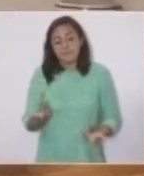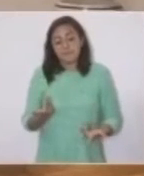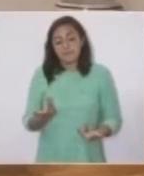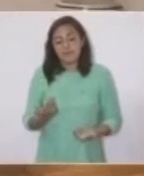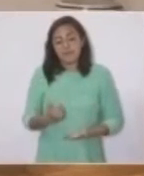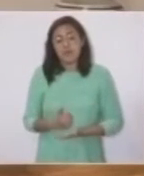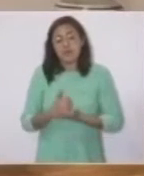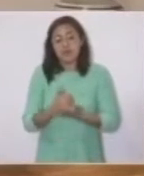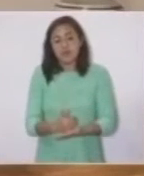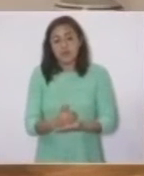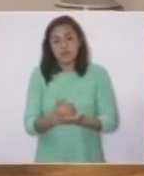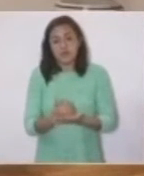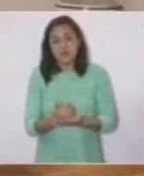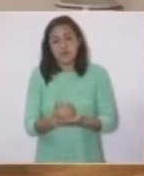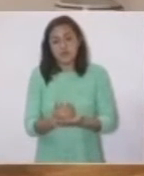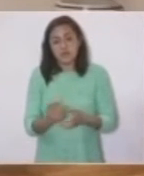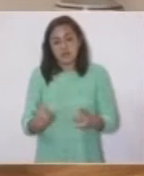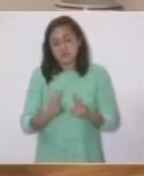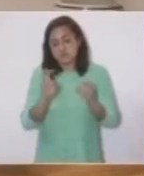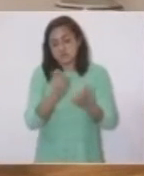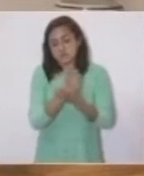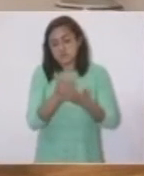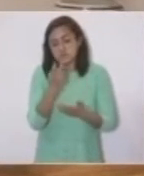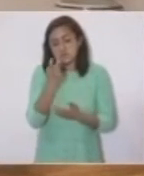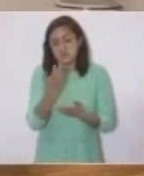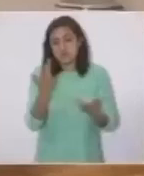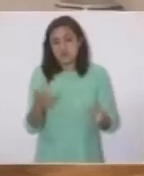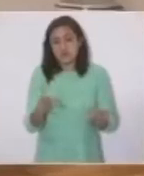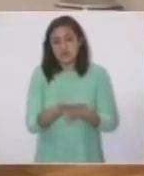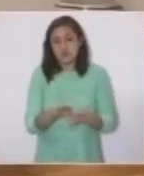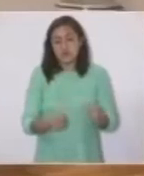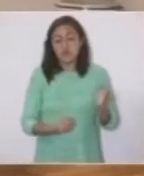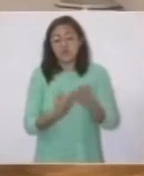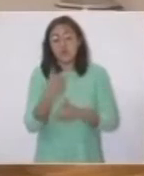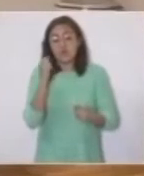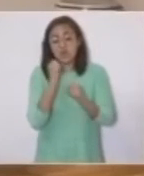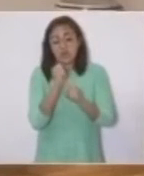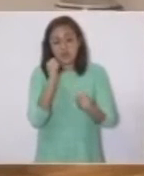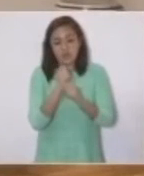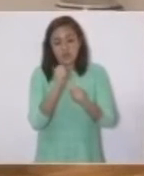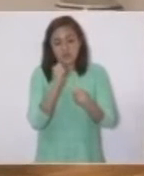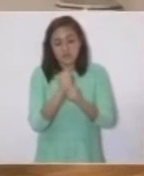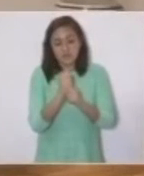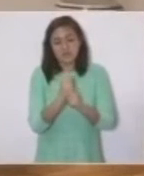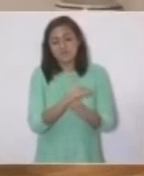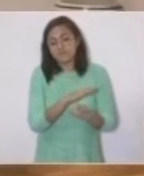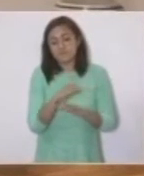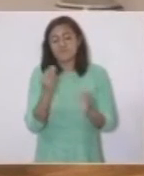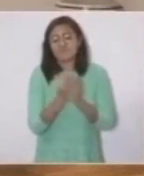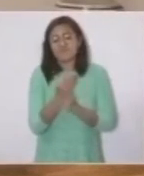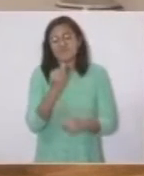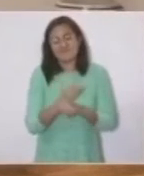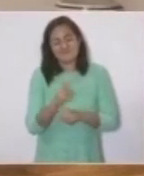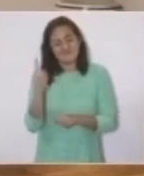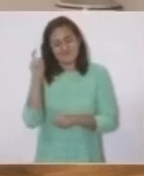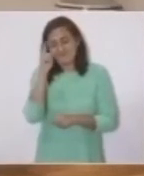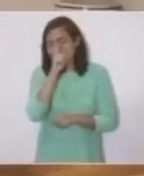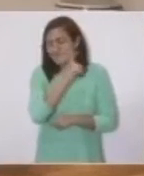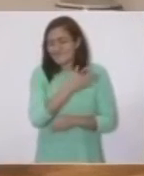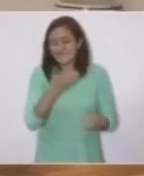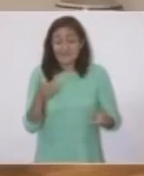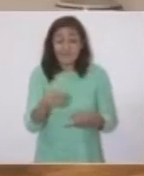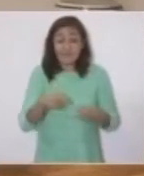podríamos enlazar temas de inversión en la adquisición de nuevos transportes. Es un asunto complicado, pues ya